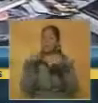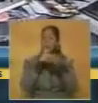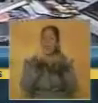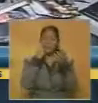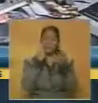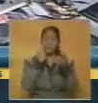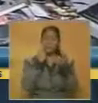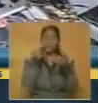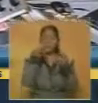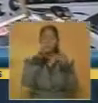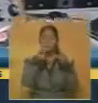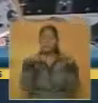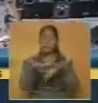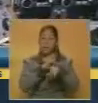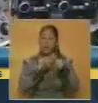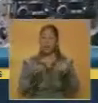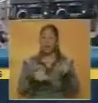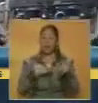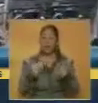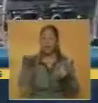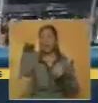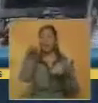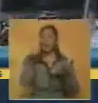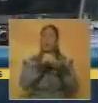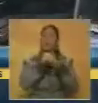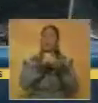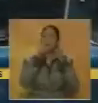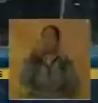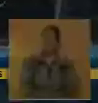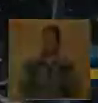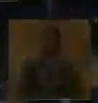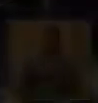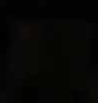Hizo un llamado al gobierno para que reconsidere la decisión de revocar las licencias.